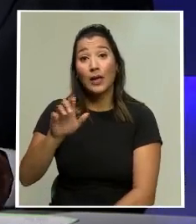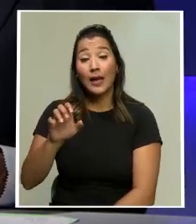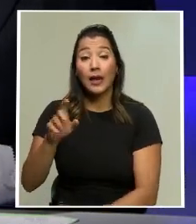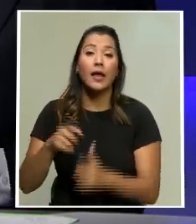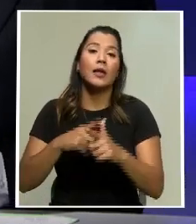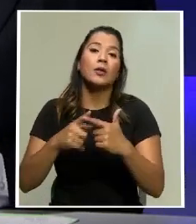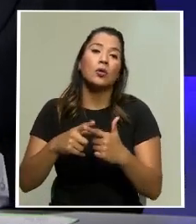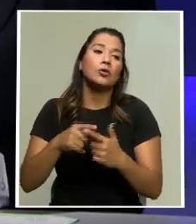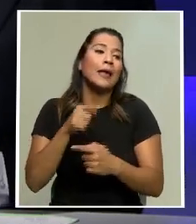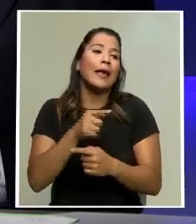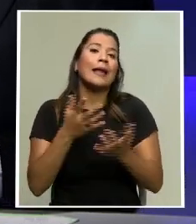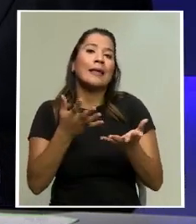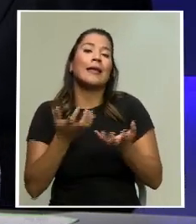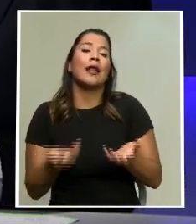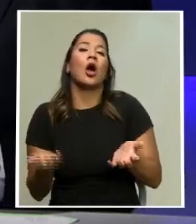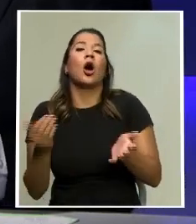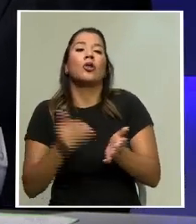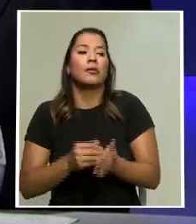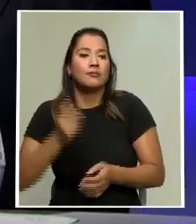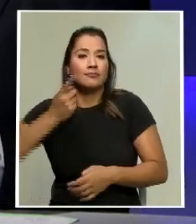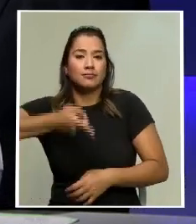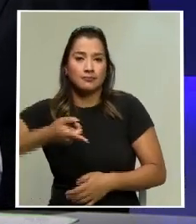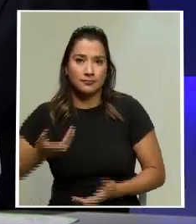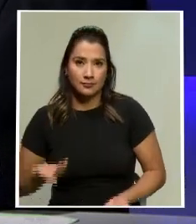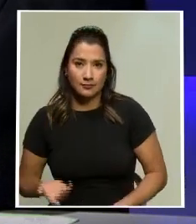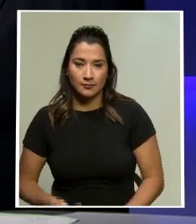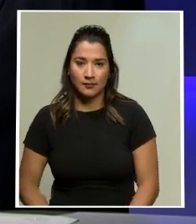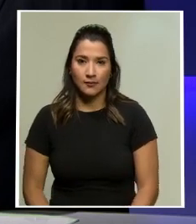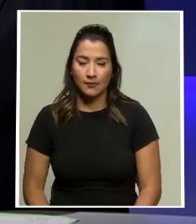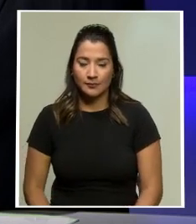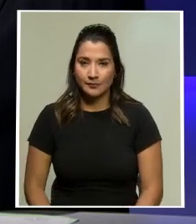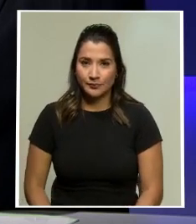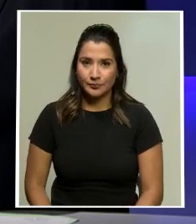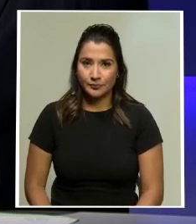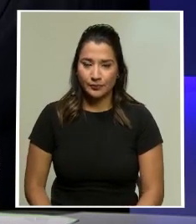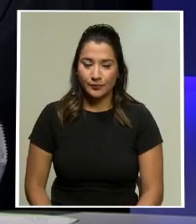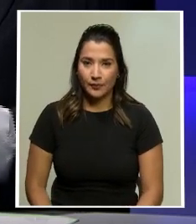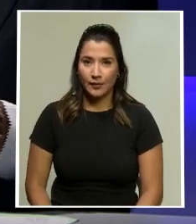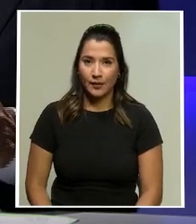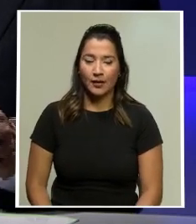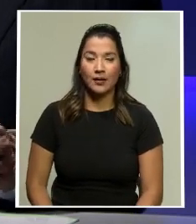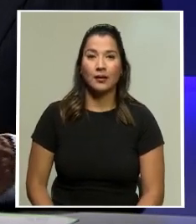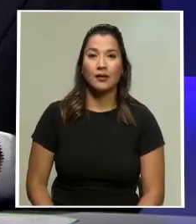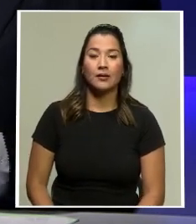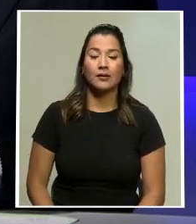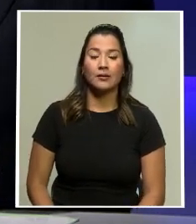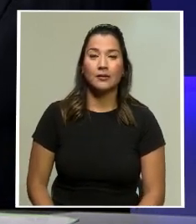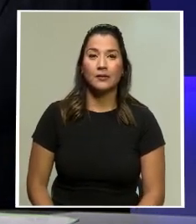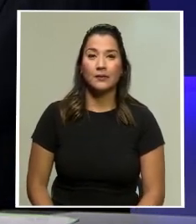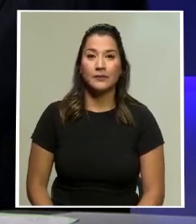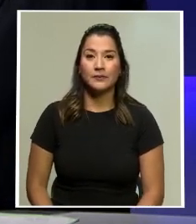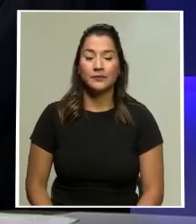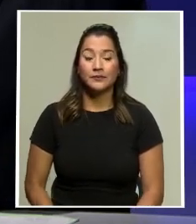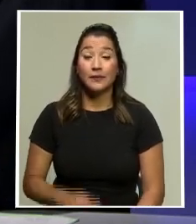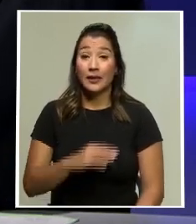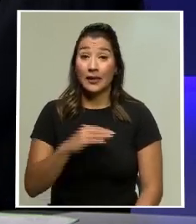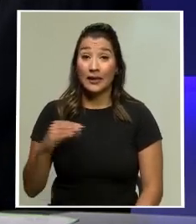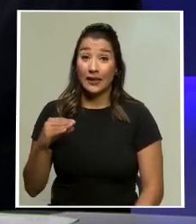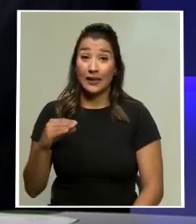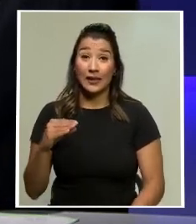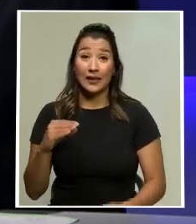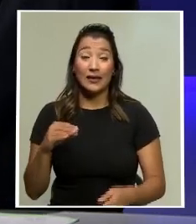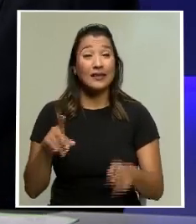revertir ese proceso. Luego, en su periodo han logrado